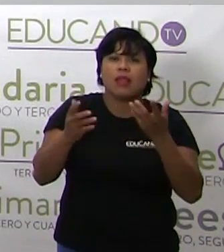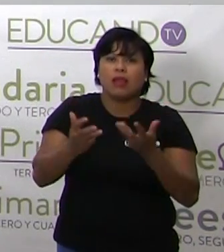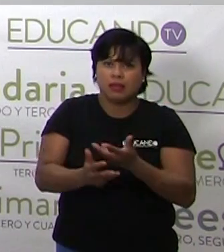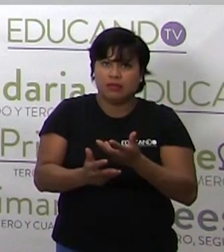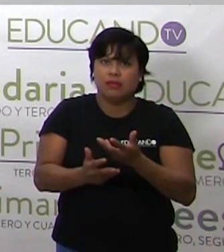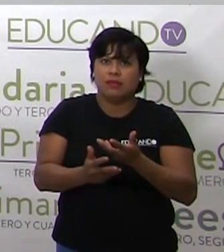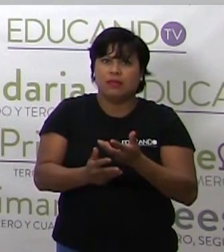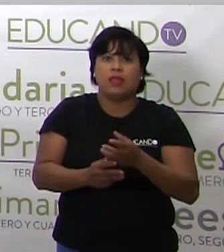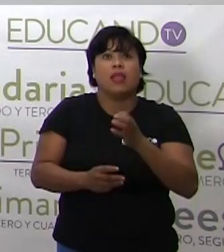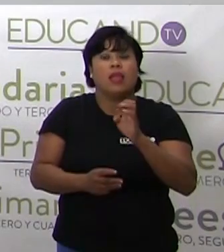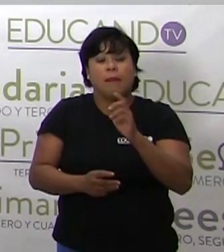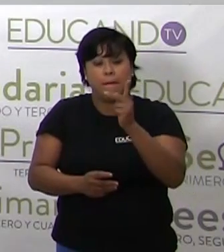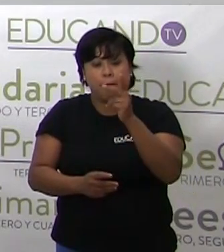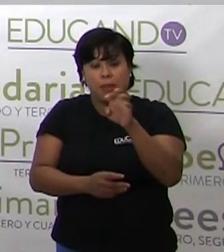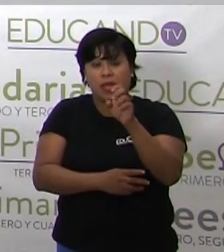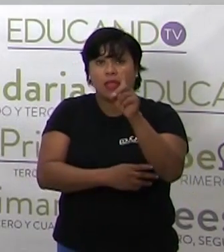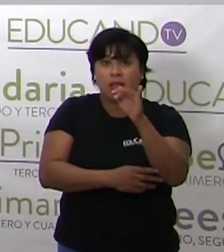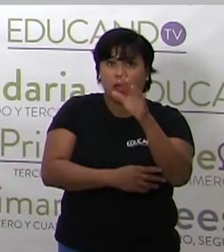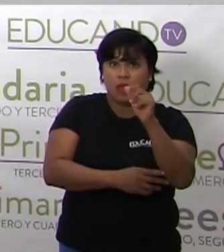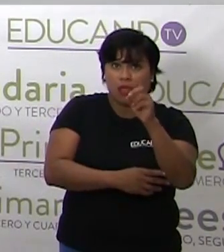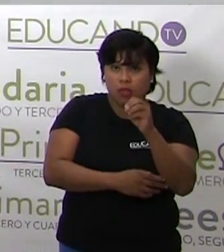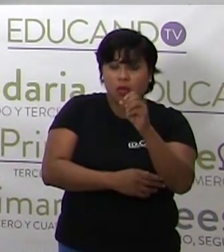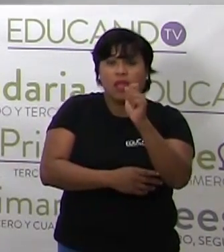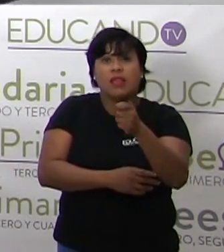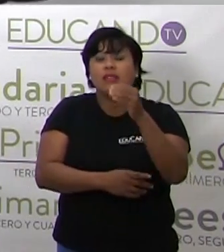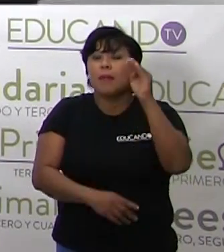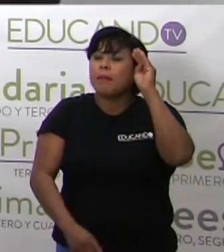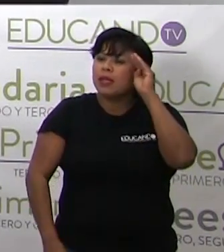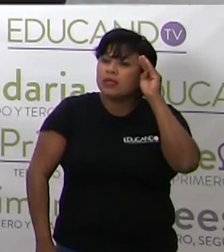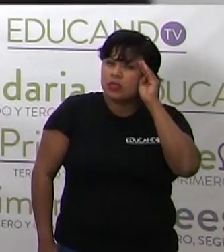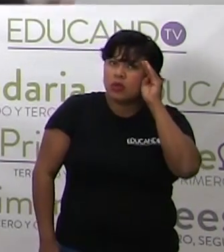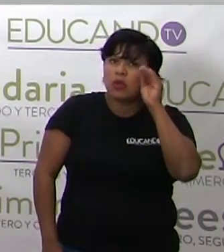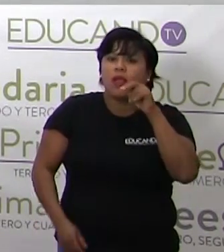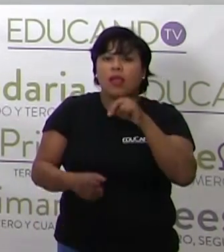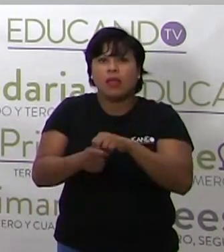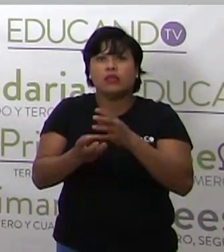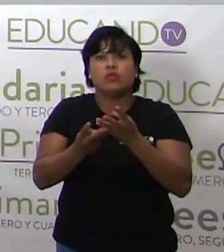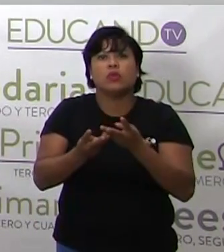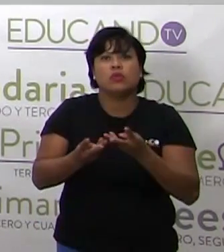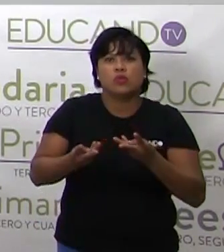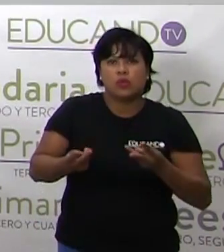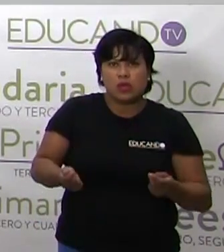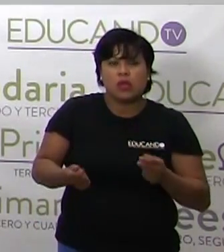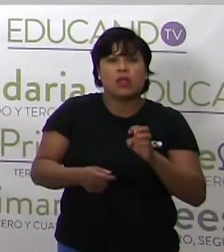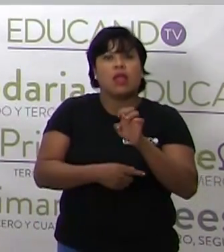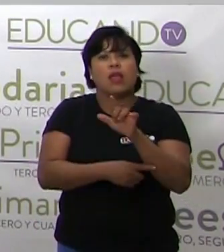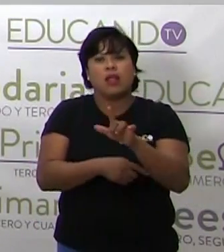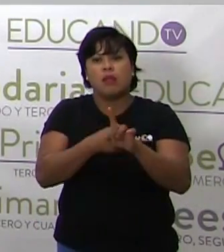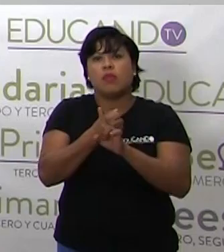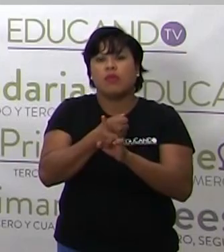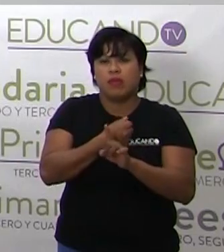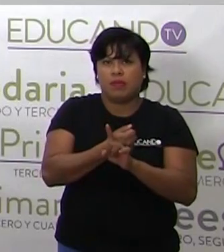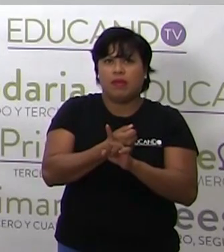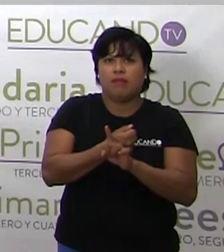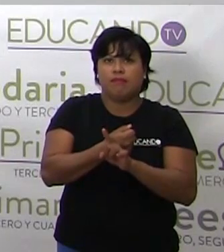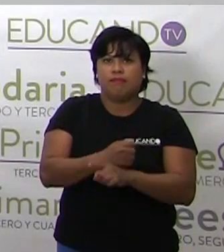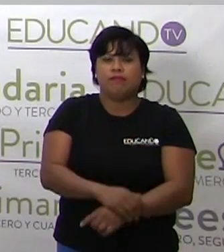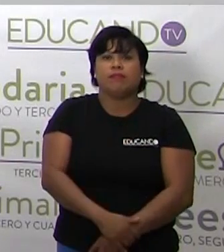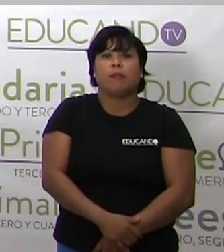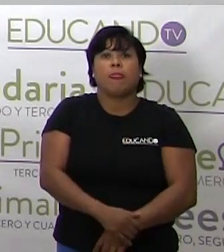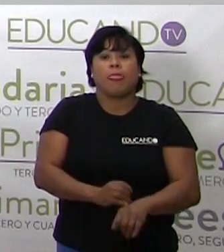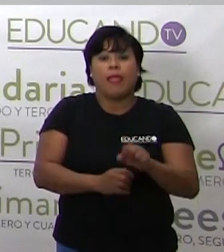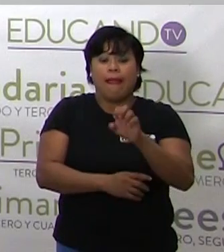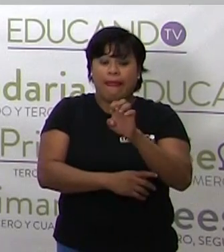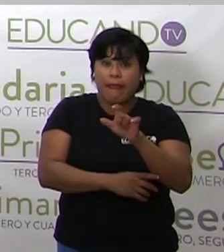acción. Y el predicado es pensó en solucionar el problema.